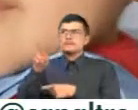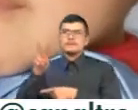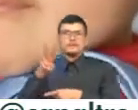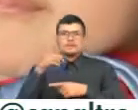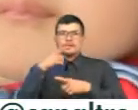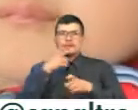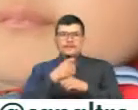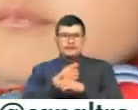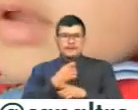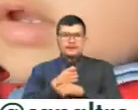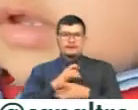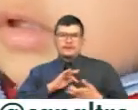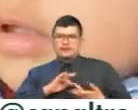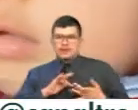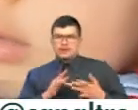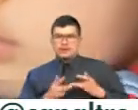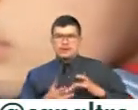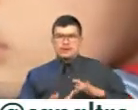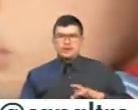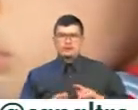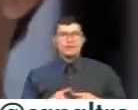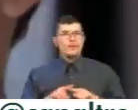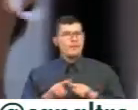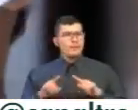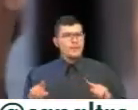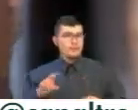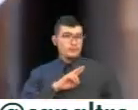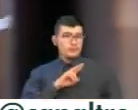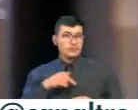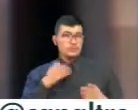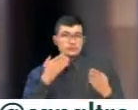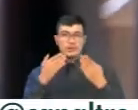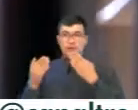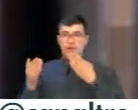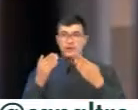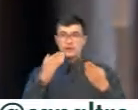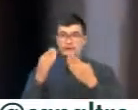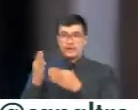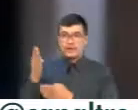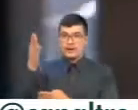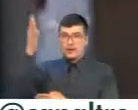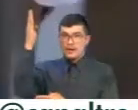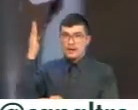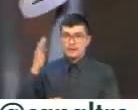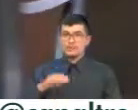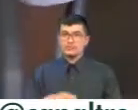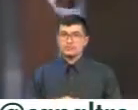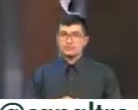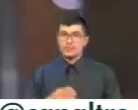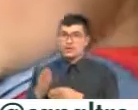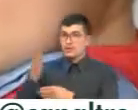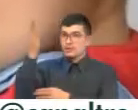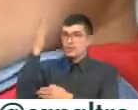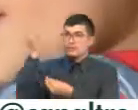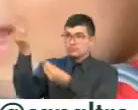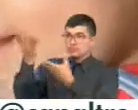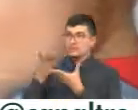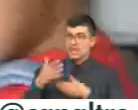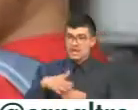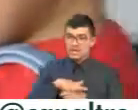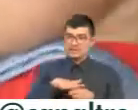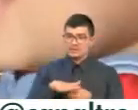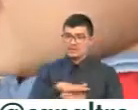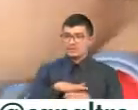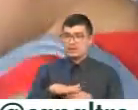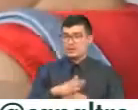difícil y doloroso, pero pues confiados en Dios de que Él nos puso acá y pues la voluntad